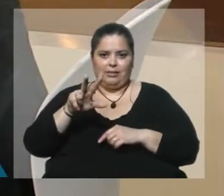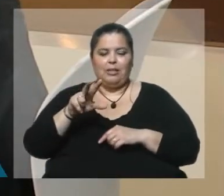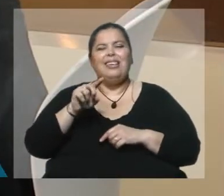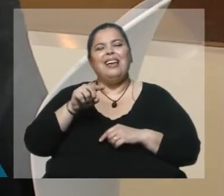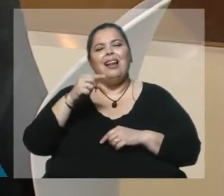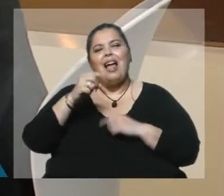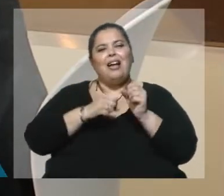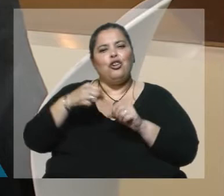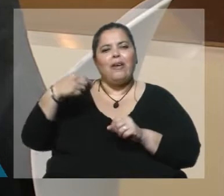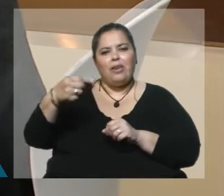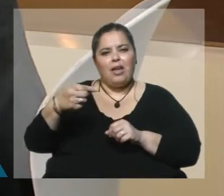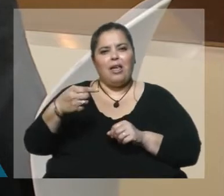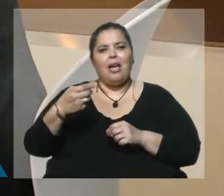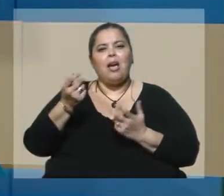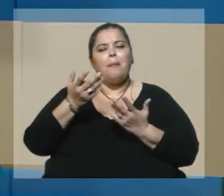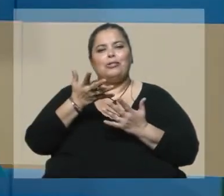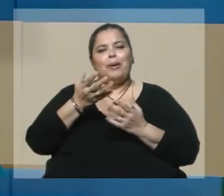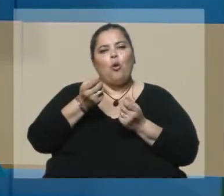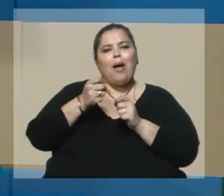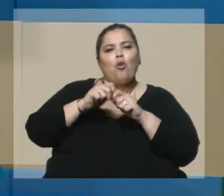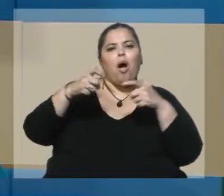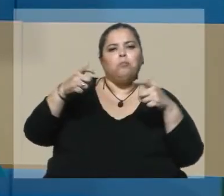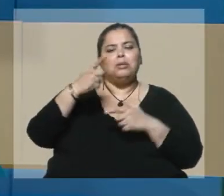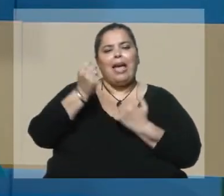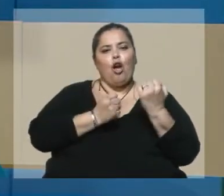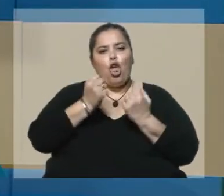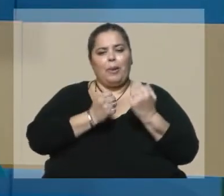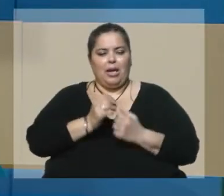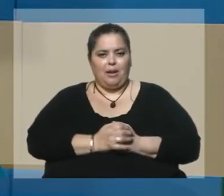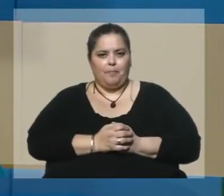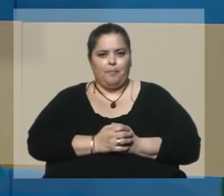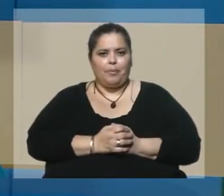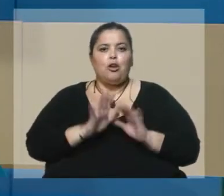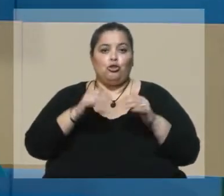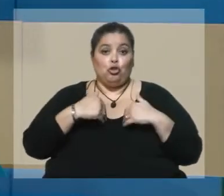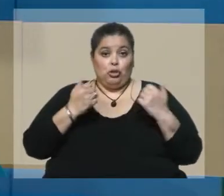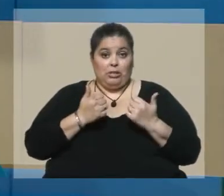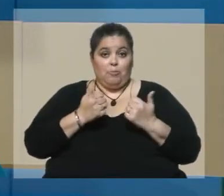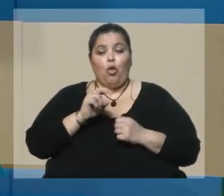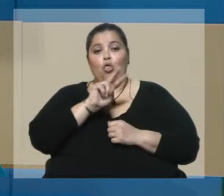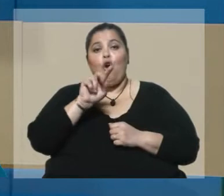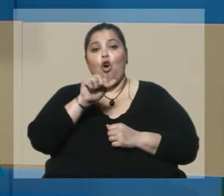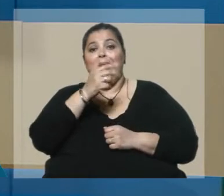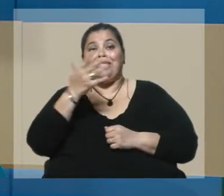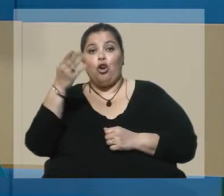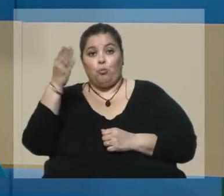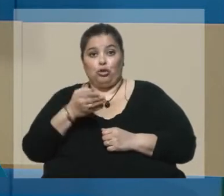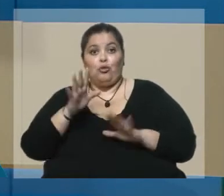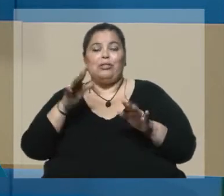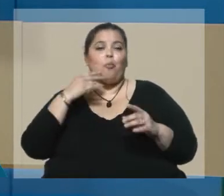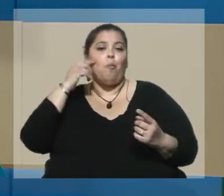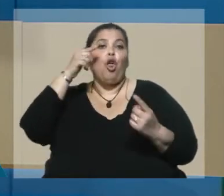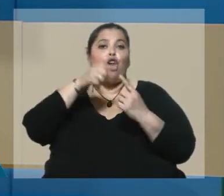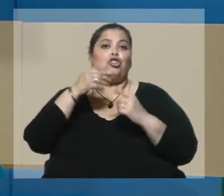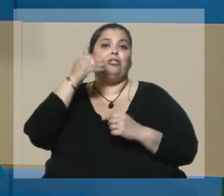les da a ustedes a crecer la economía el año que viene bueno nuestra posición revisada anda en el entorno del 2,5%. sí hay